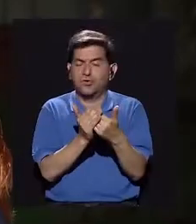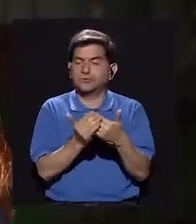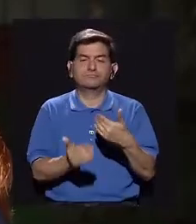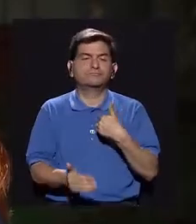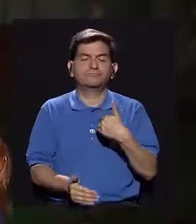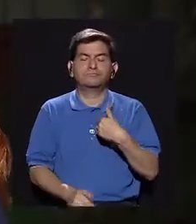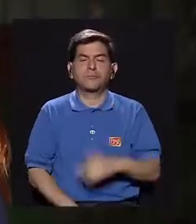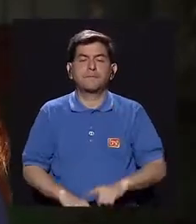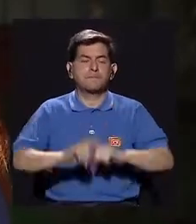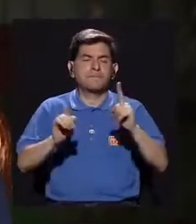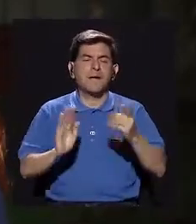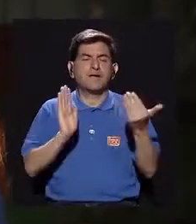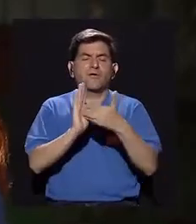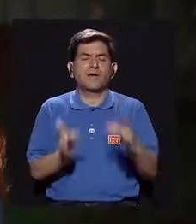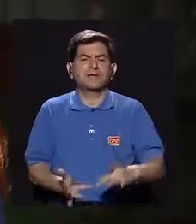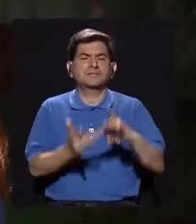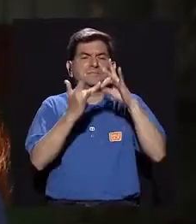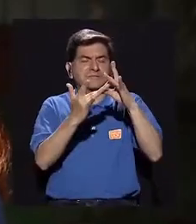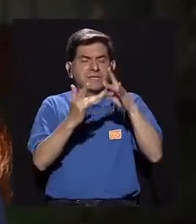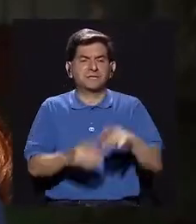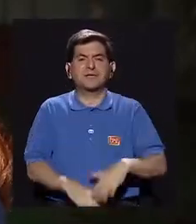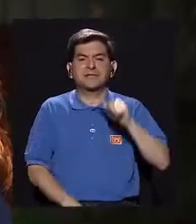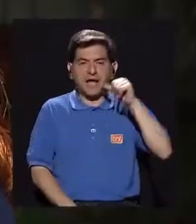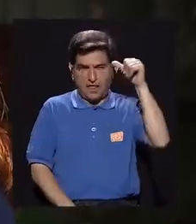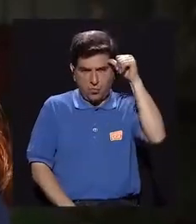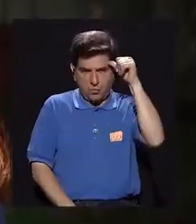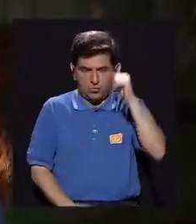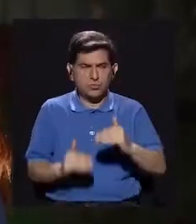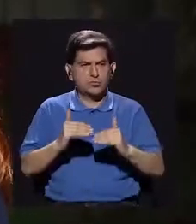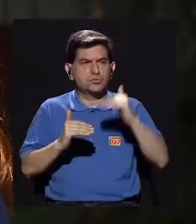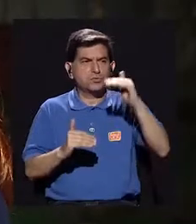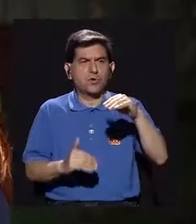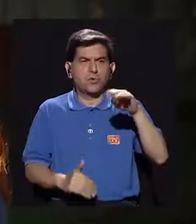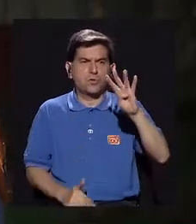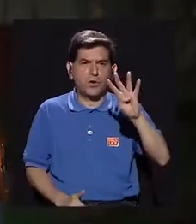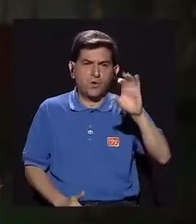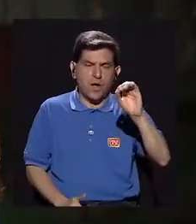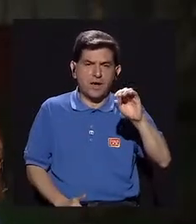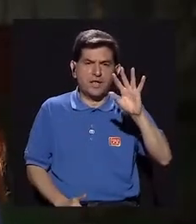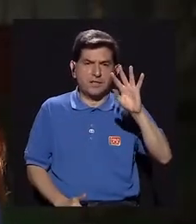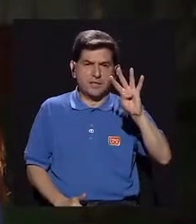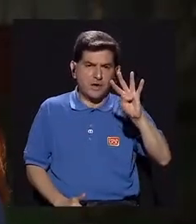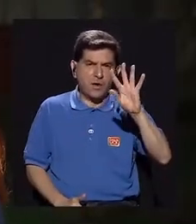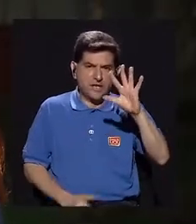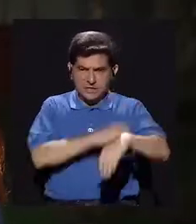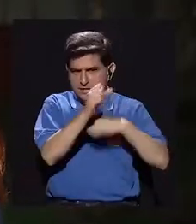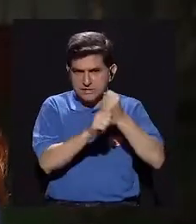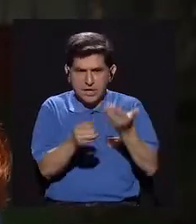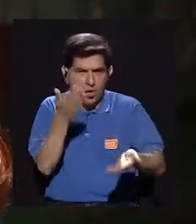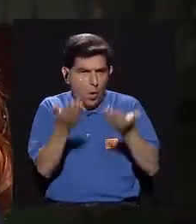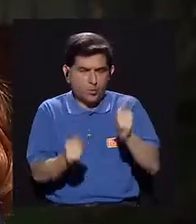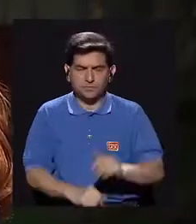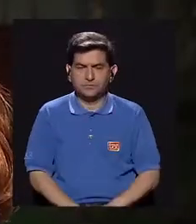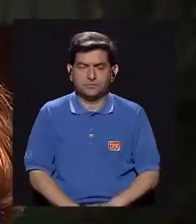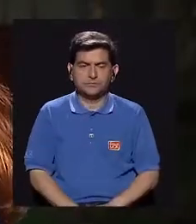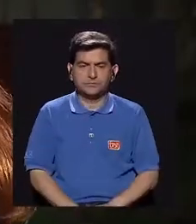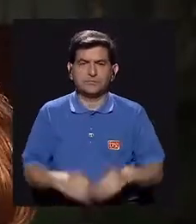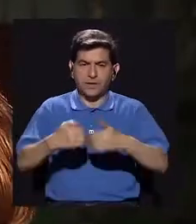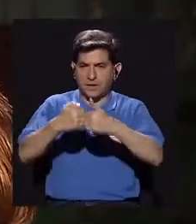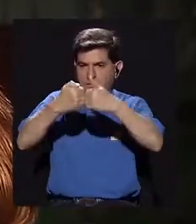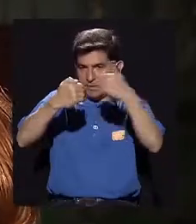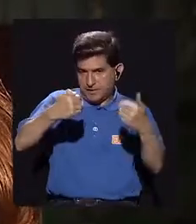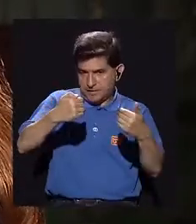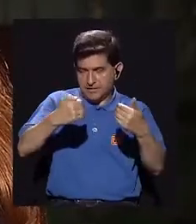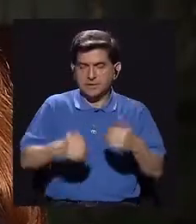esta población, aunque afectaría principalmente, digamos, a los adultos, por arriba de los 40, 45 años principalmente. Por